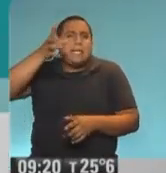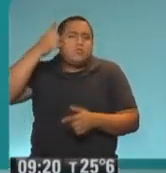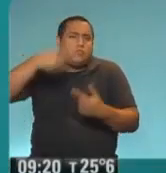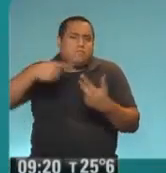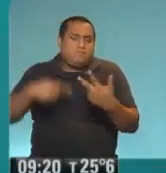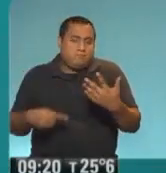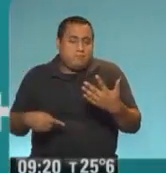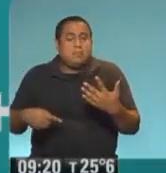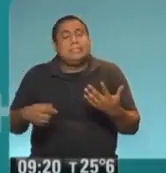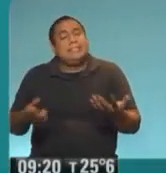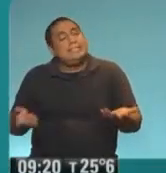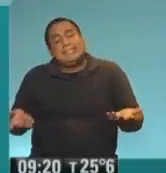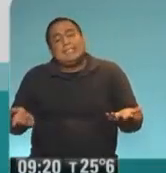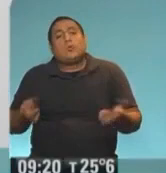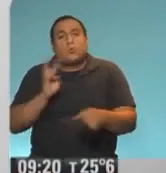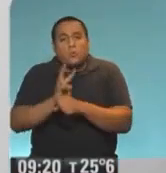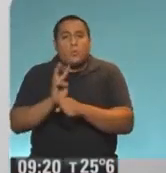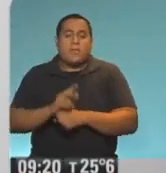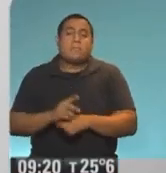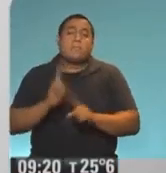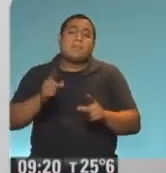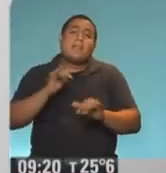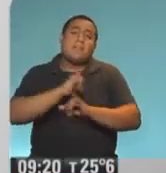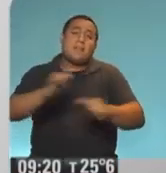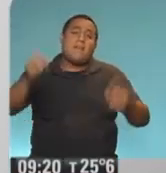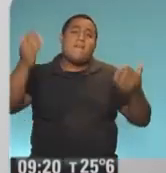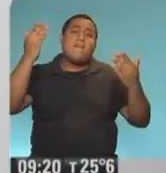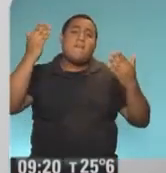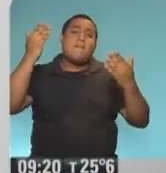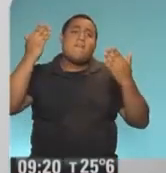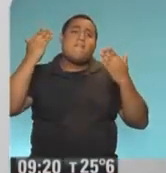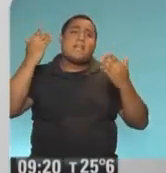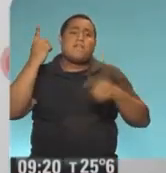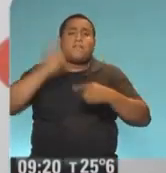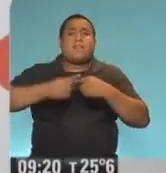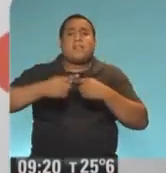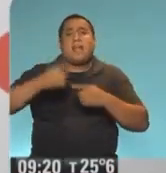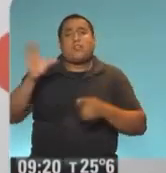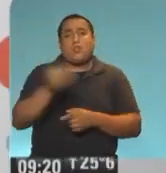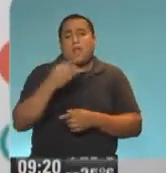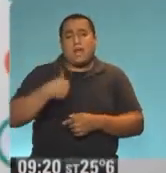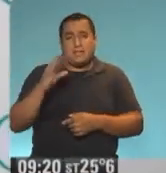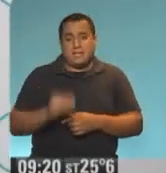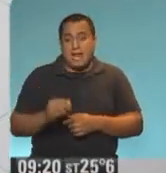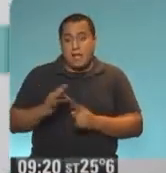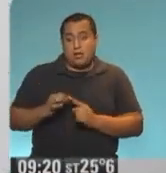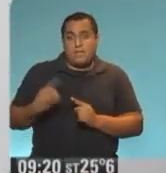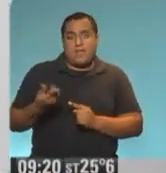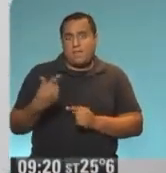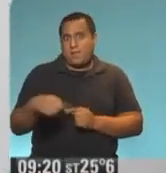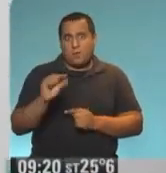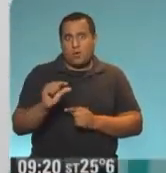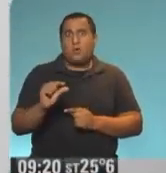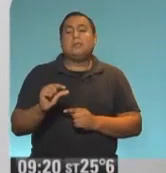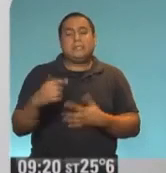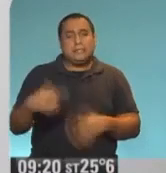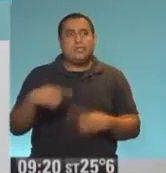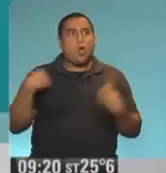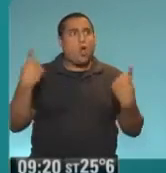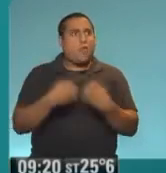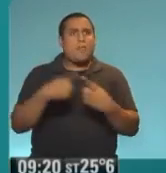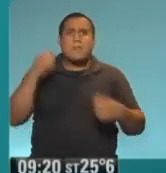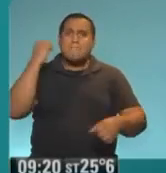vuelvo a decir, felices fiestas para toda la Argentina y, por supuesto, el año que viene, que falta tan poquito, nos va a encontrar trabajando